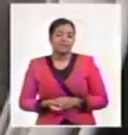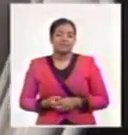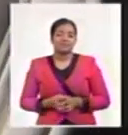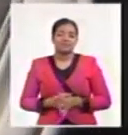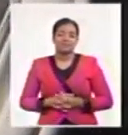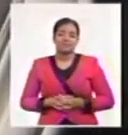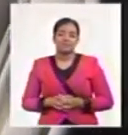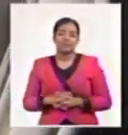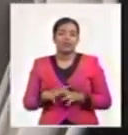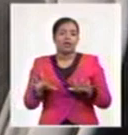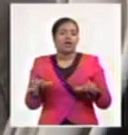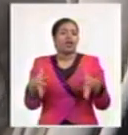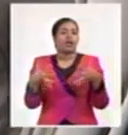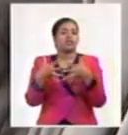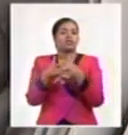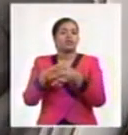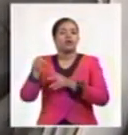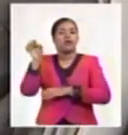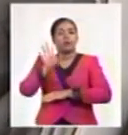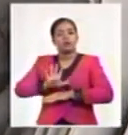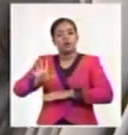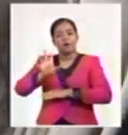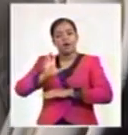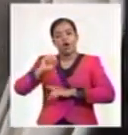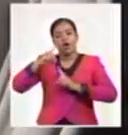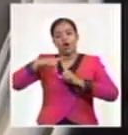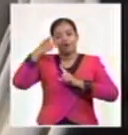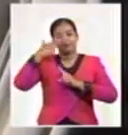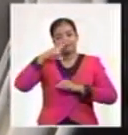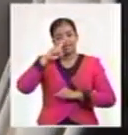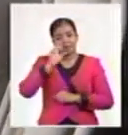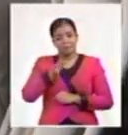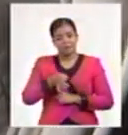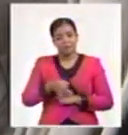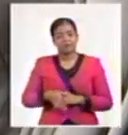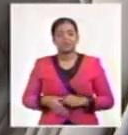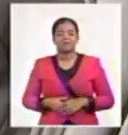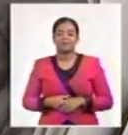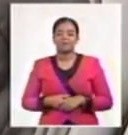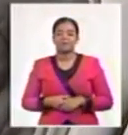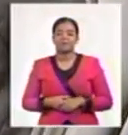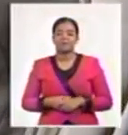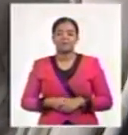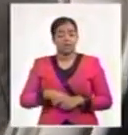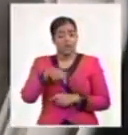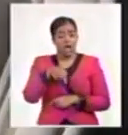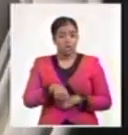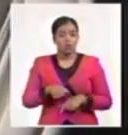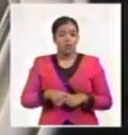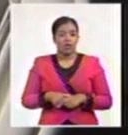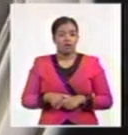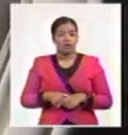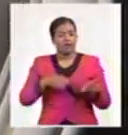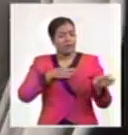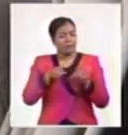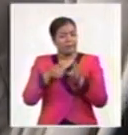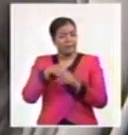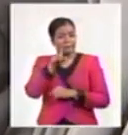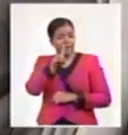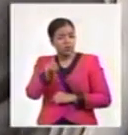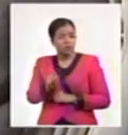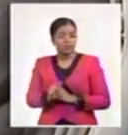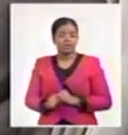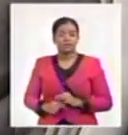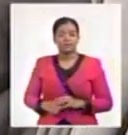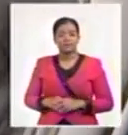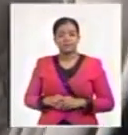se estrechan las relaciones Unión Europea-OTAN, ¿no? Un fenómeno actual. Pero quería preguntarle por